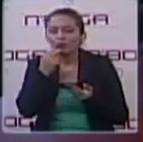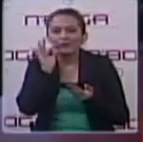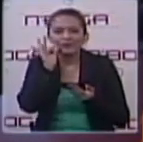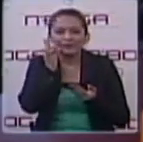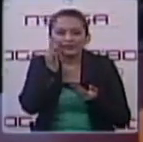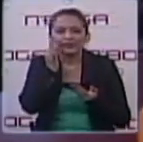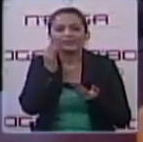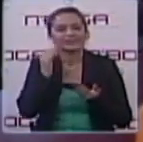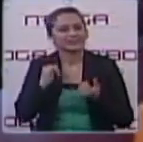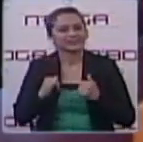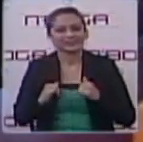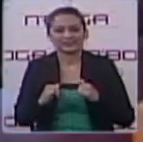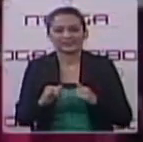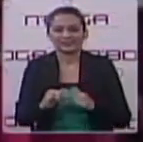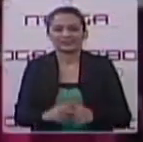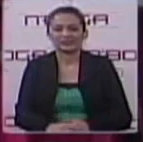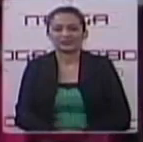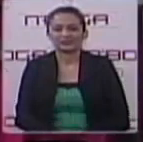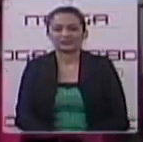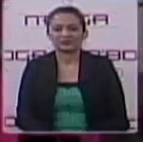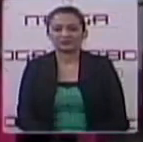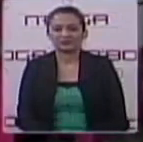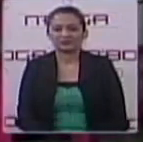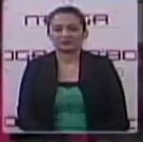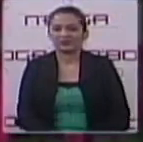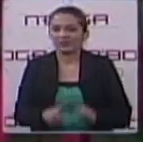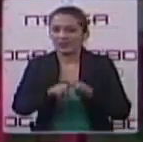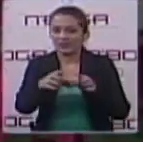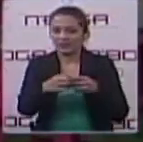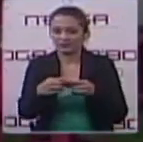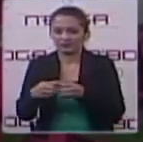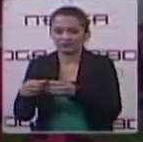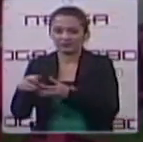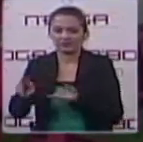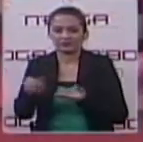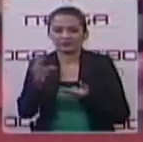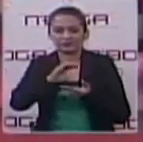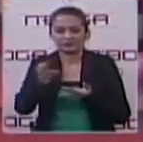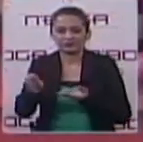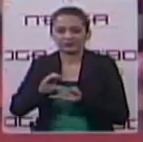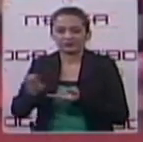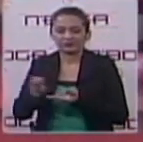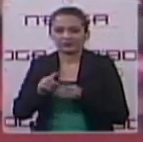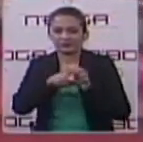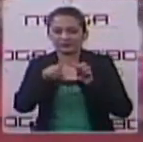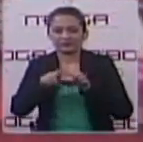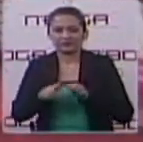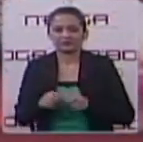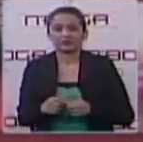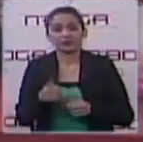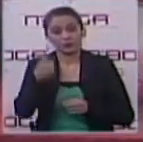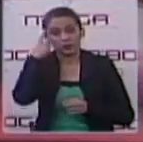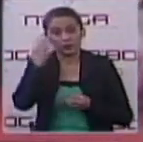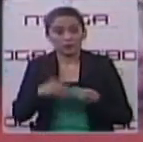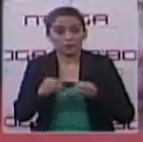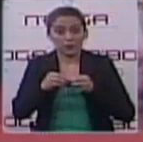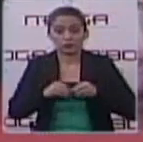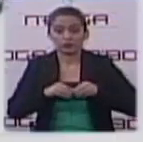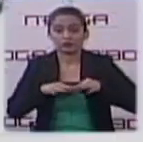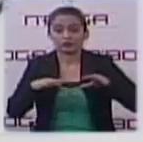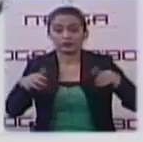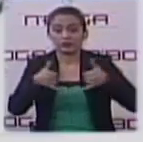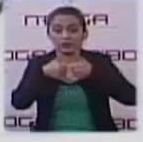consumir el cono con las mejores salsas y las mejores salsas y cuál es el siguiente paso ustedes piensan expanders Sí claro